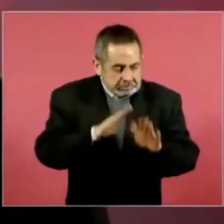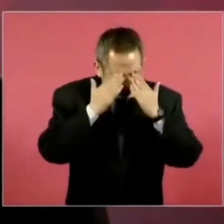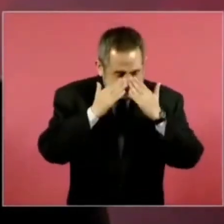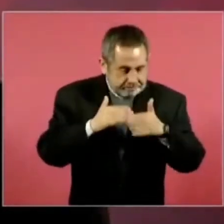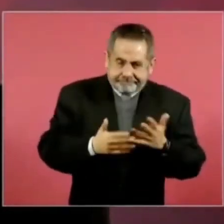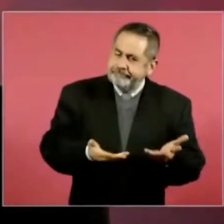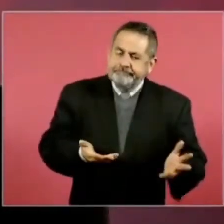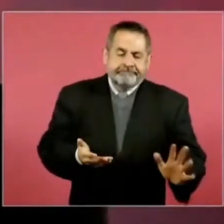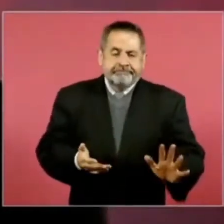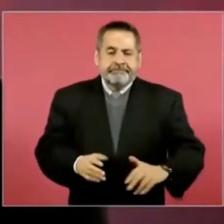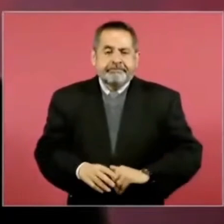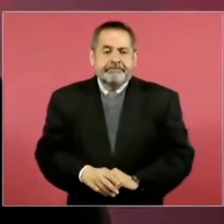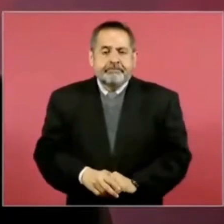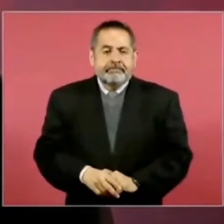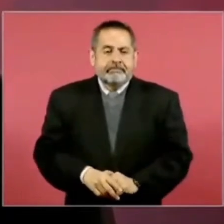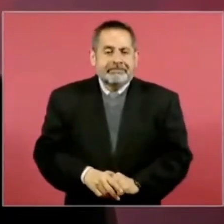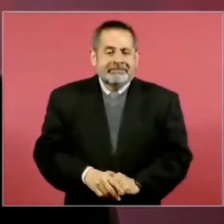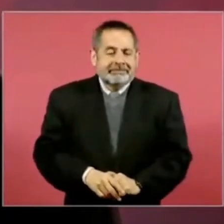y